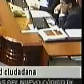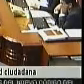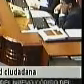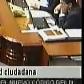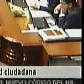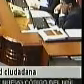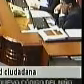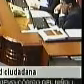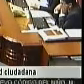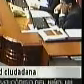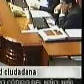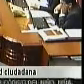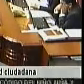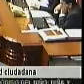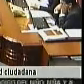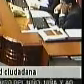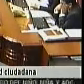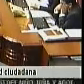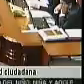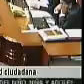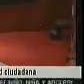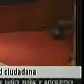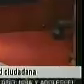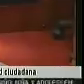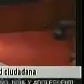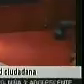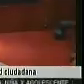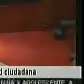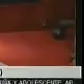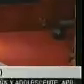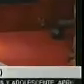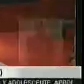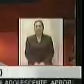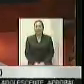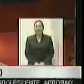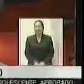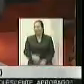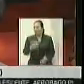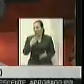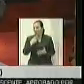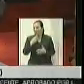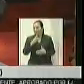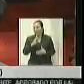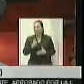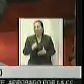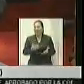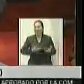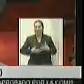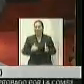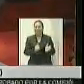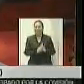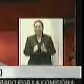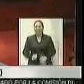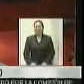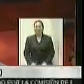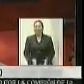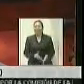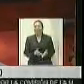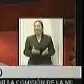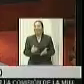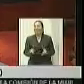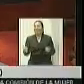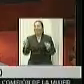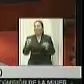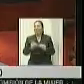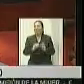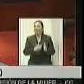Presidente, que un abogado tan distinguido como el doctor Belaúnde diga que